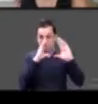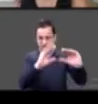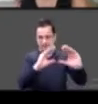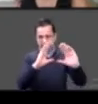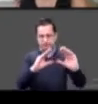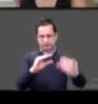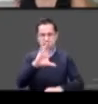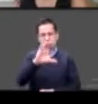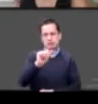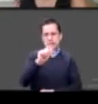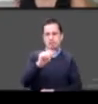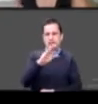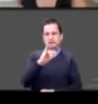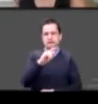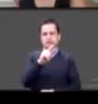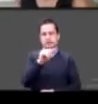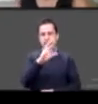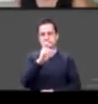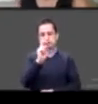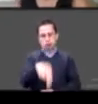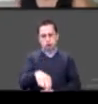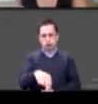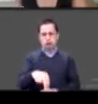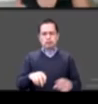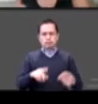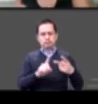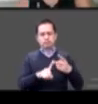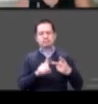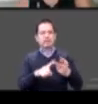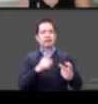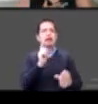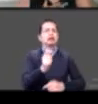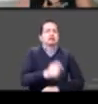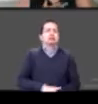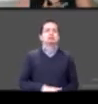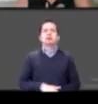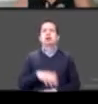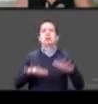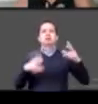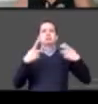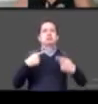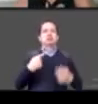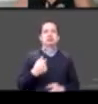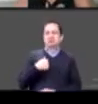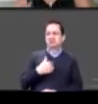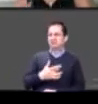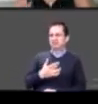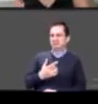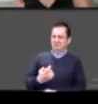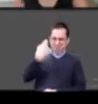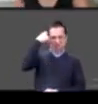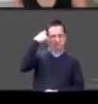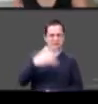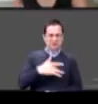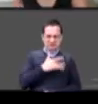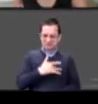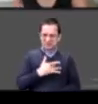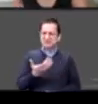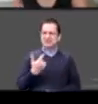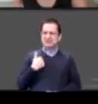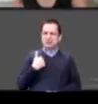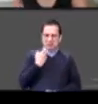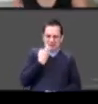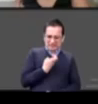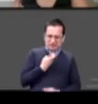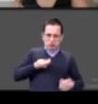¿Cómo le hago para controlar mis emociones? ¿Cómo le hago para saber qué estoy sintiendo primero, ¿no? ¿Y cómo le hago